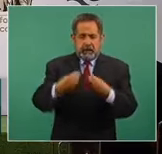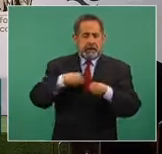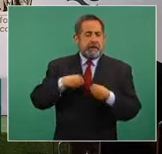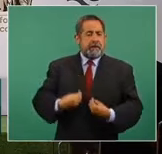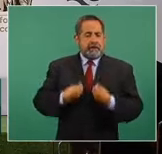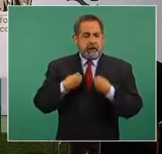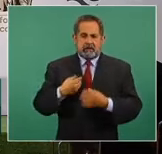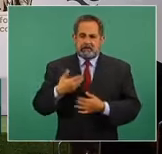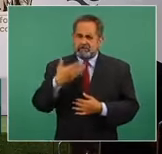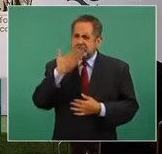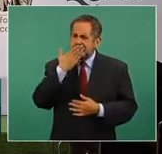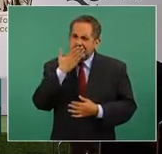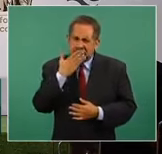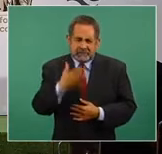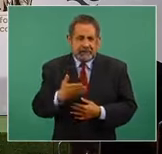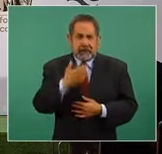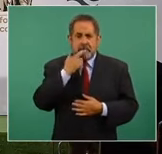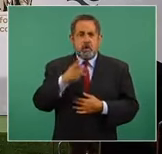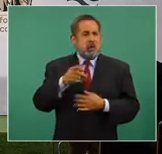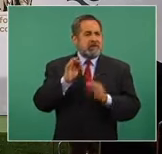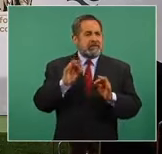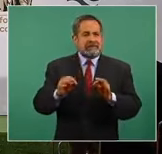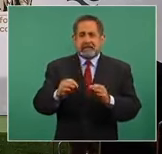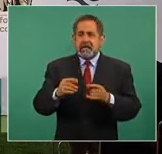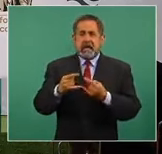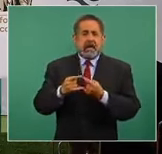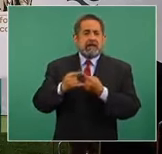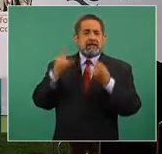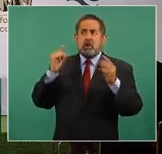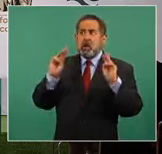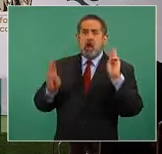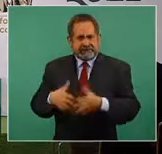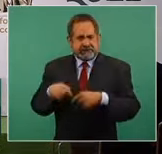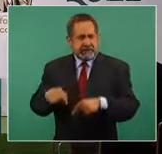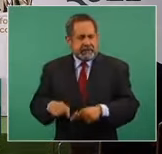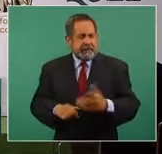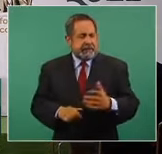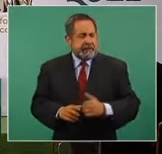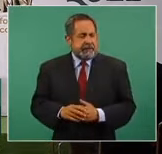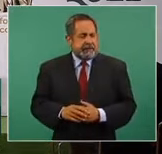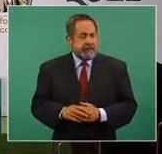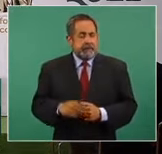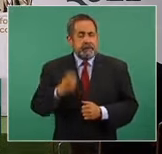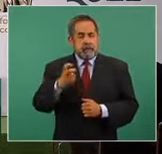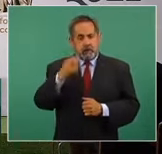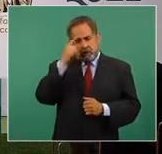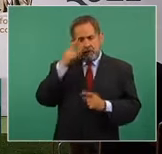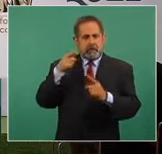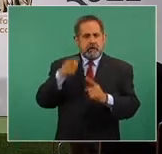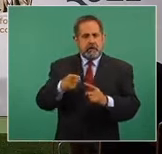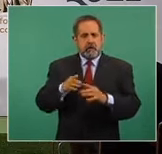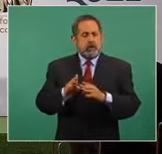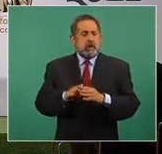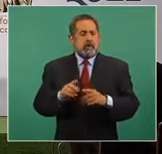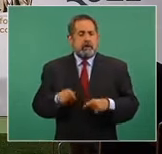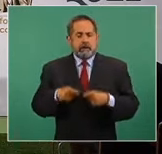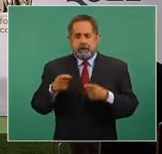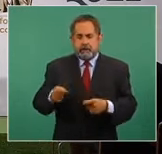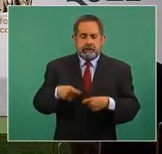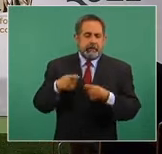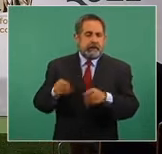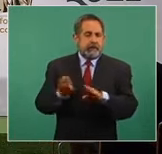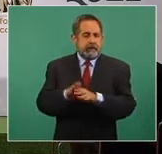del esfuerzo más grande de reforestación en el mundo. Se continúa destinando